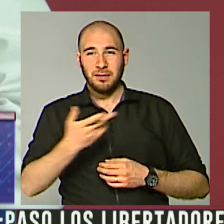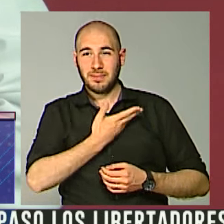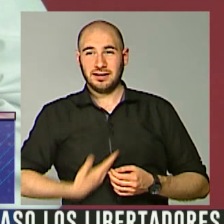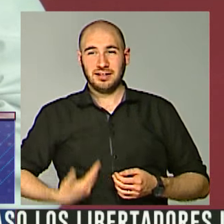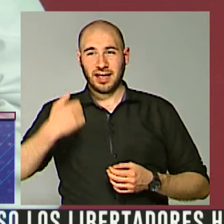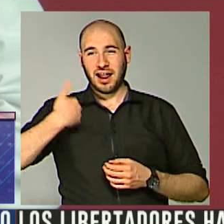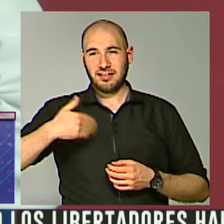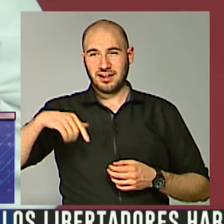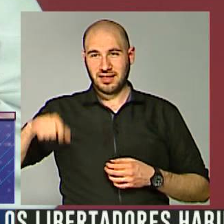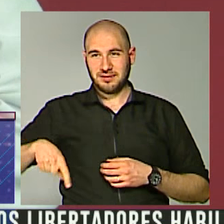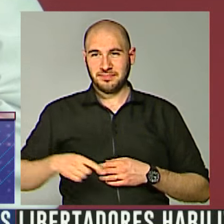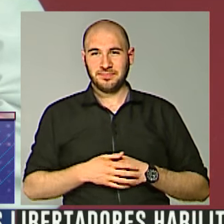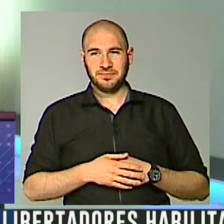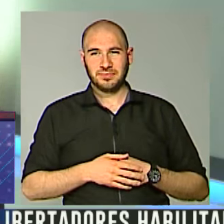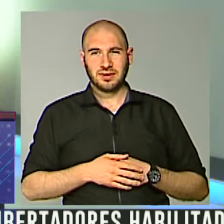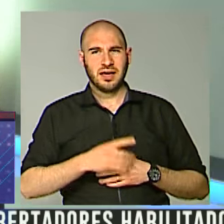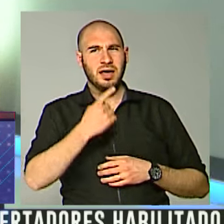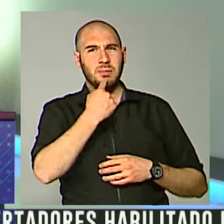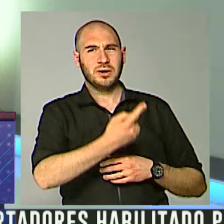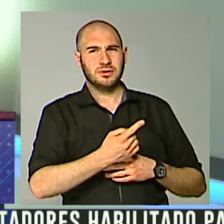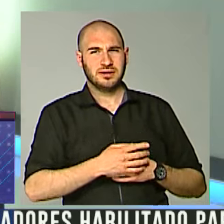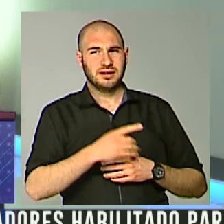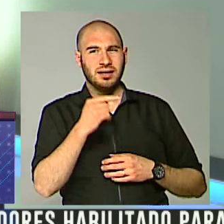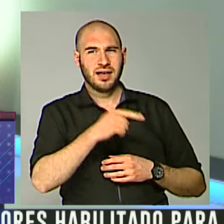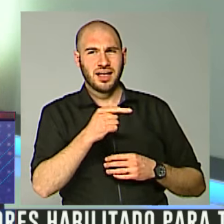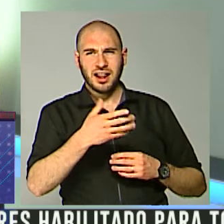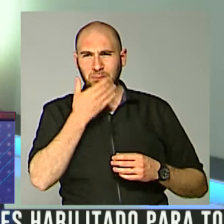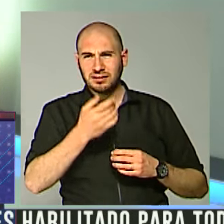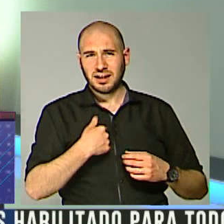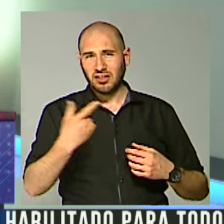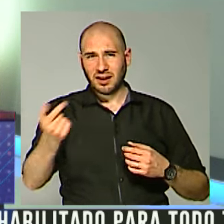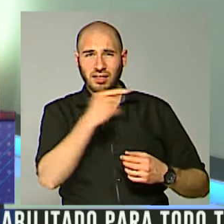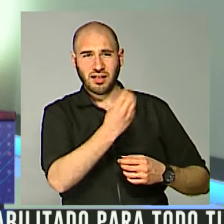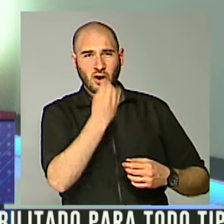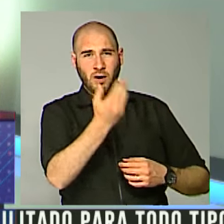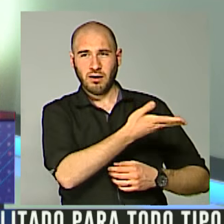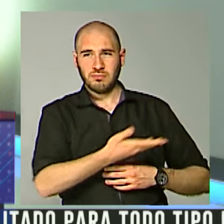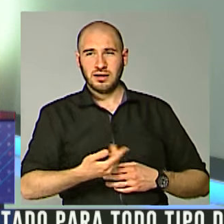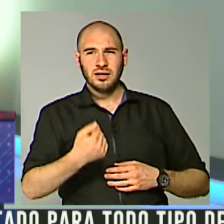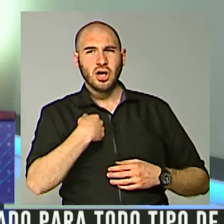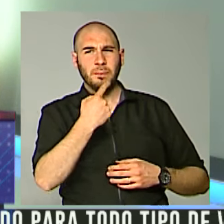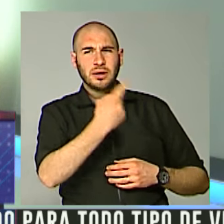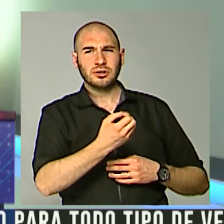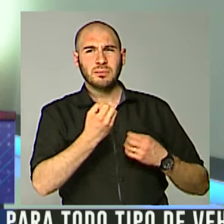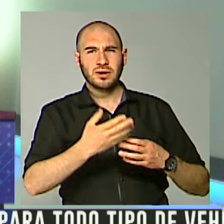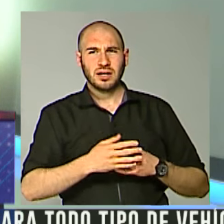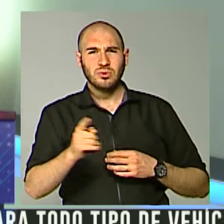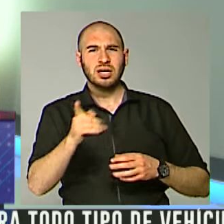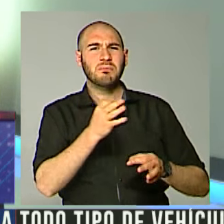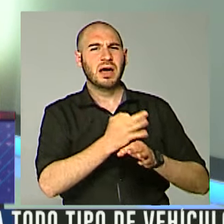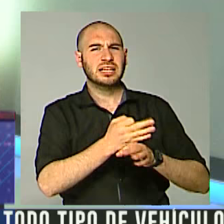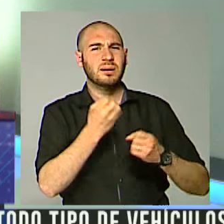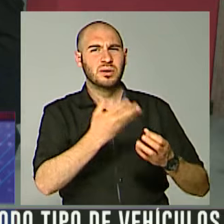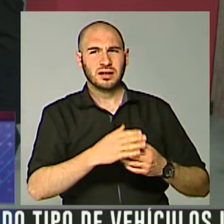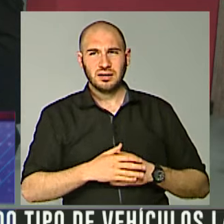de la República Argentina. Señorita Marcela, él me comió la manzana que yo le traía a usted, pero yo le voy a preguntar por qué quiso ser maestra